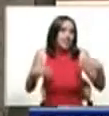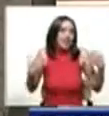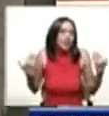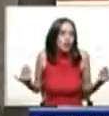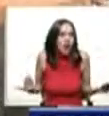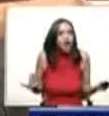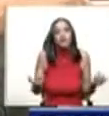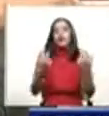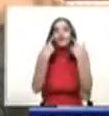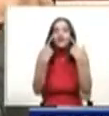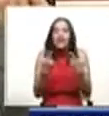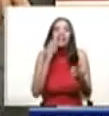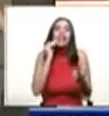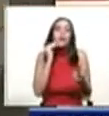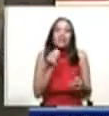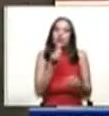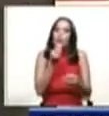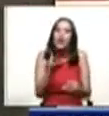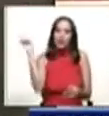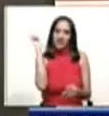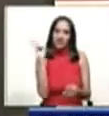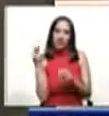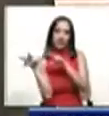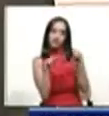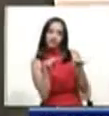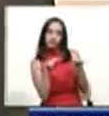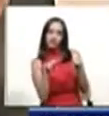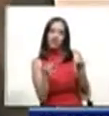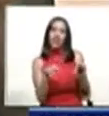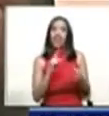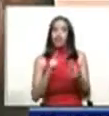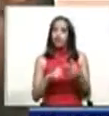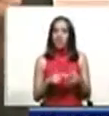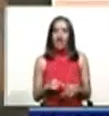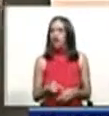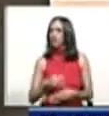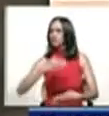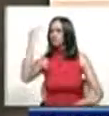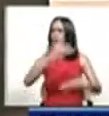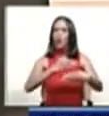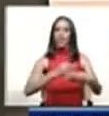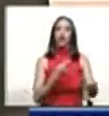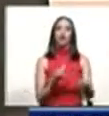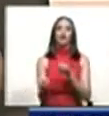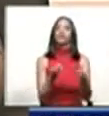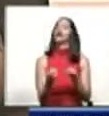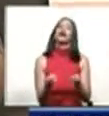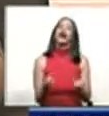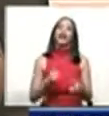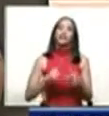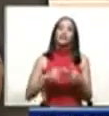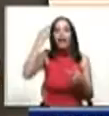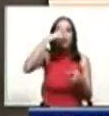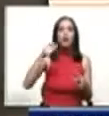que hay experiencias positivas como la venezolana, viene el bloqueo financiero, viene un Bromfield y dice, al pueblo venezolano hay que